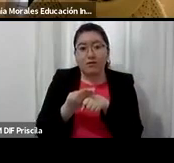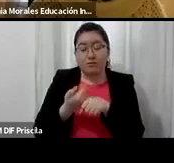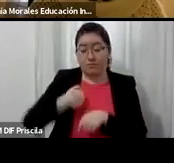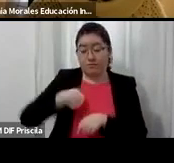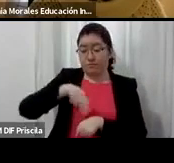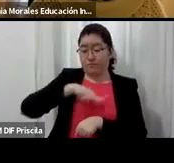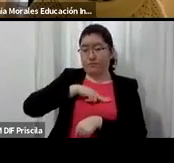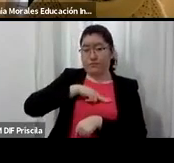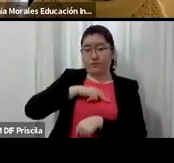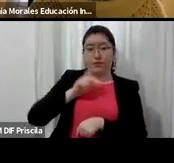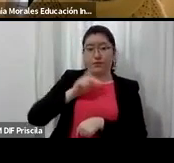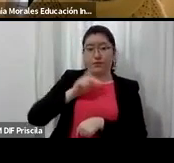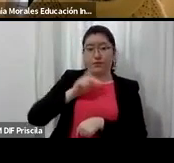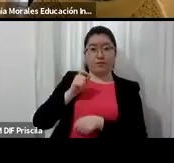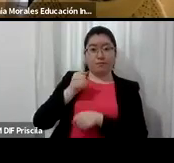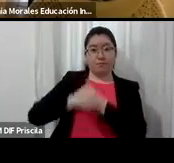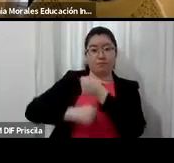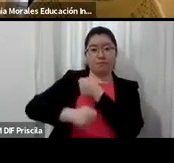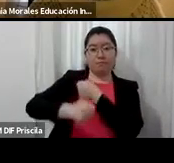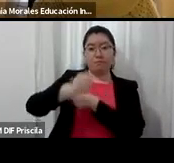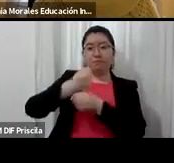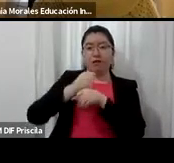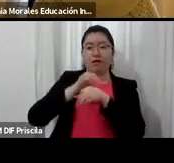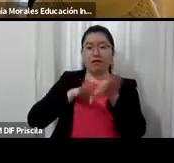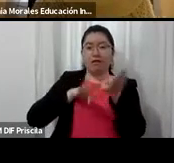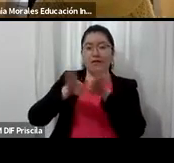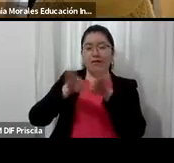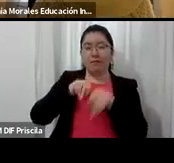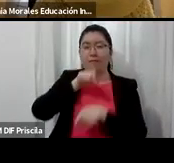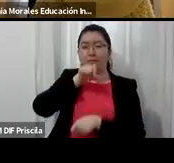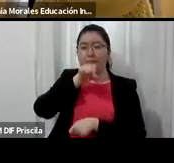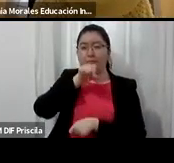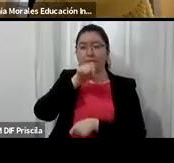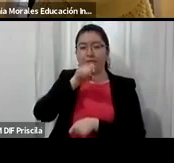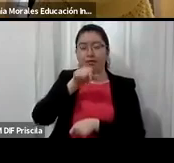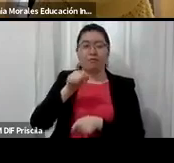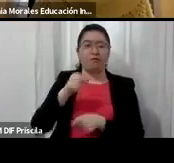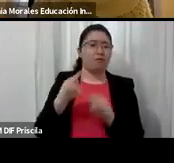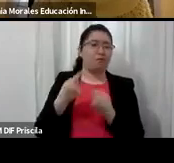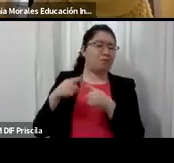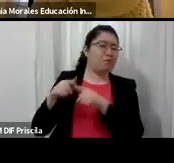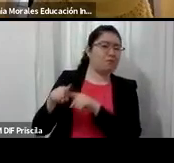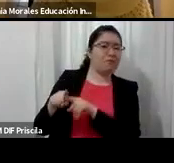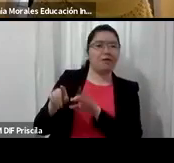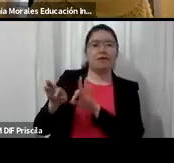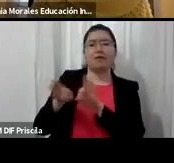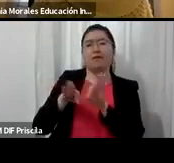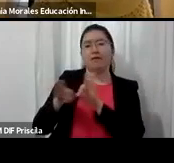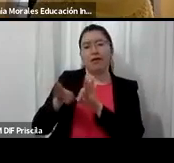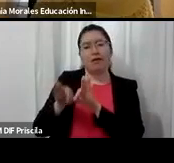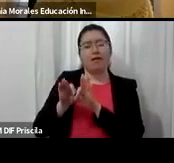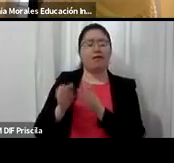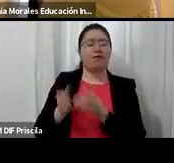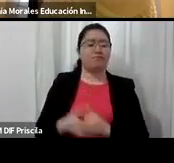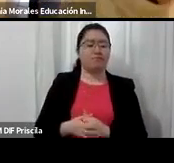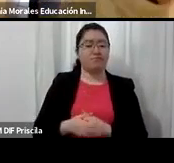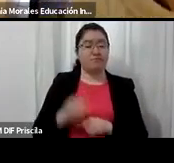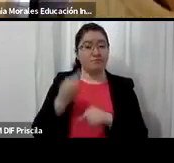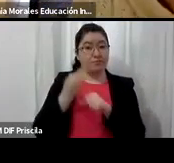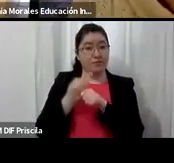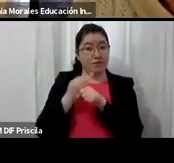años trabajando el tema de educación para la paz con muchos procesos, ¿no? Estamos terminando ahorita de